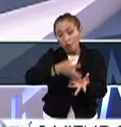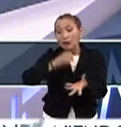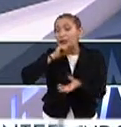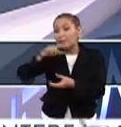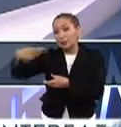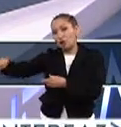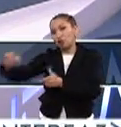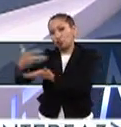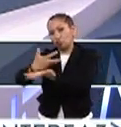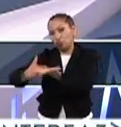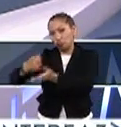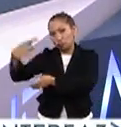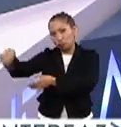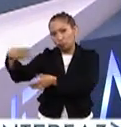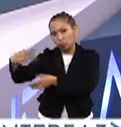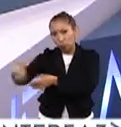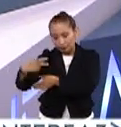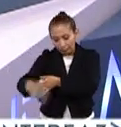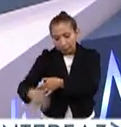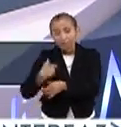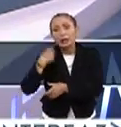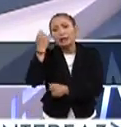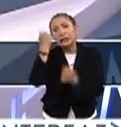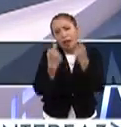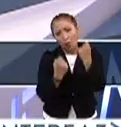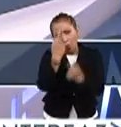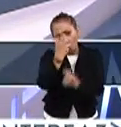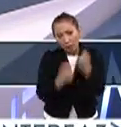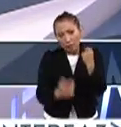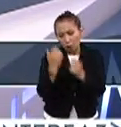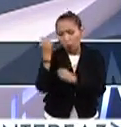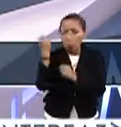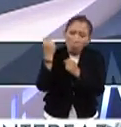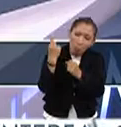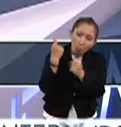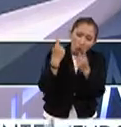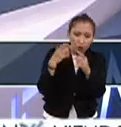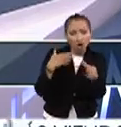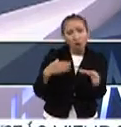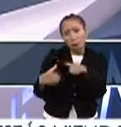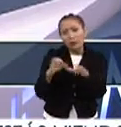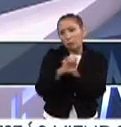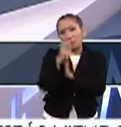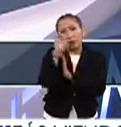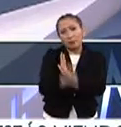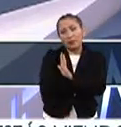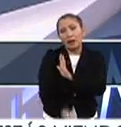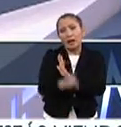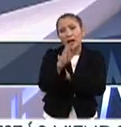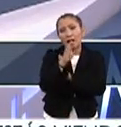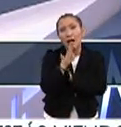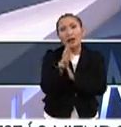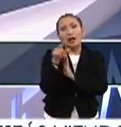generar recursos propios. Y hay algunas, las menos, comerciales, como la